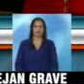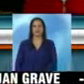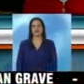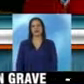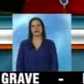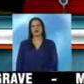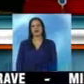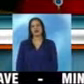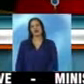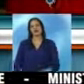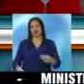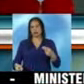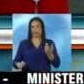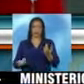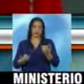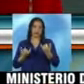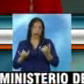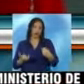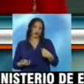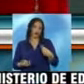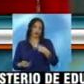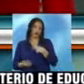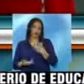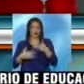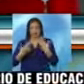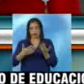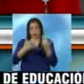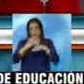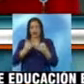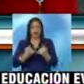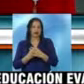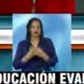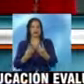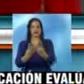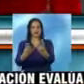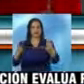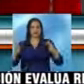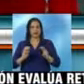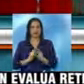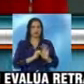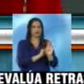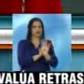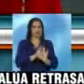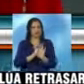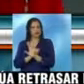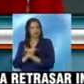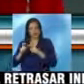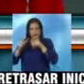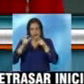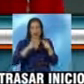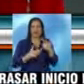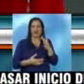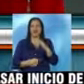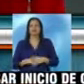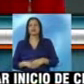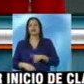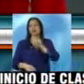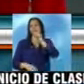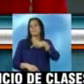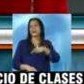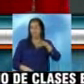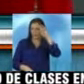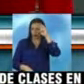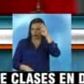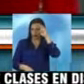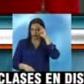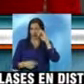para poder ingresar nosotros a la playa, hay bastante seguridad en torno. Hemos visto más o menos hasta ahora aproximadamente como unos 1,000 policías que están